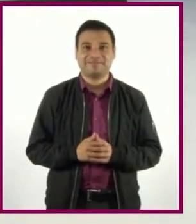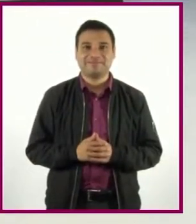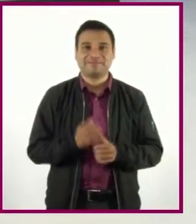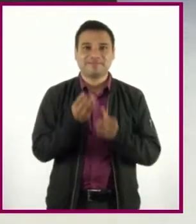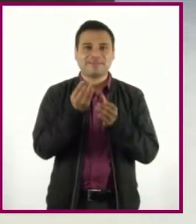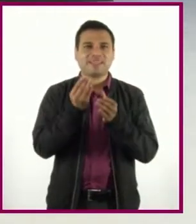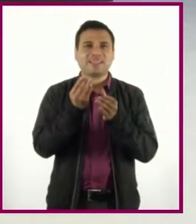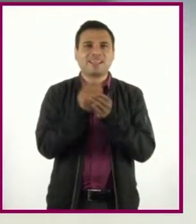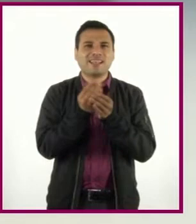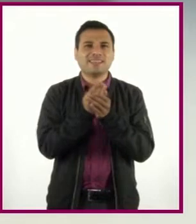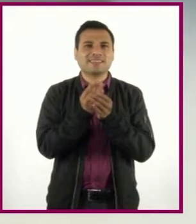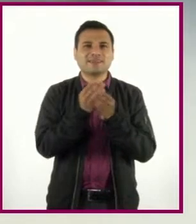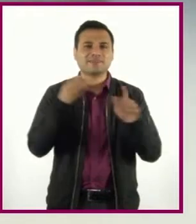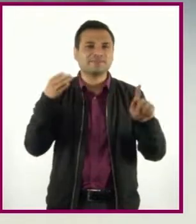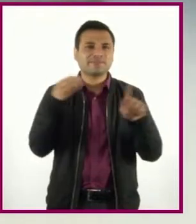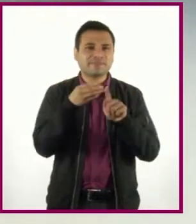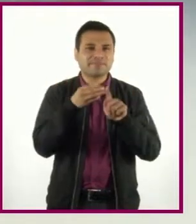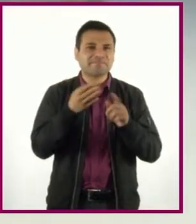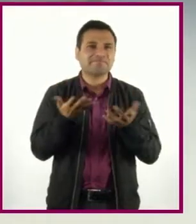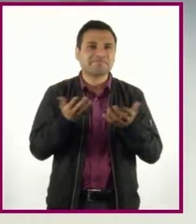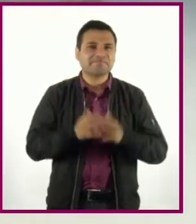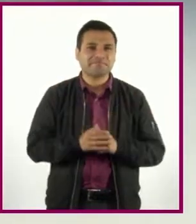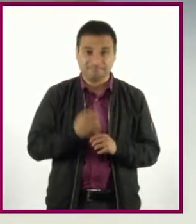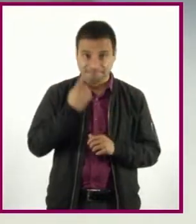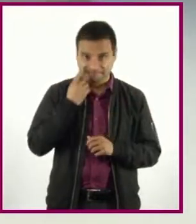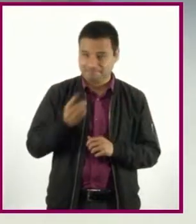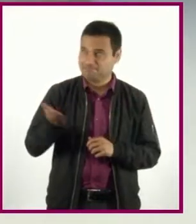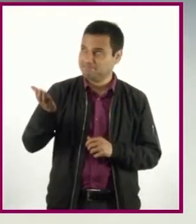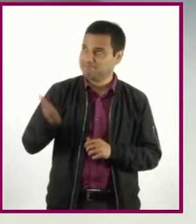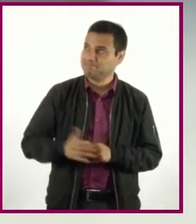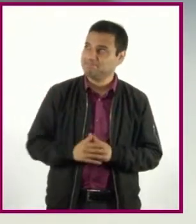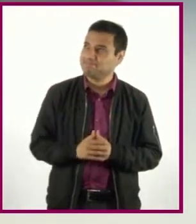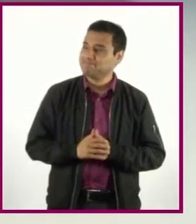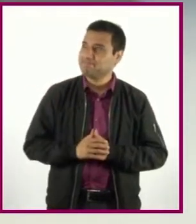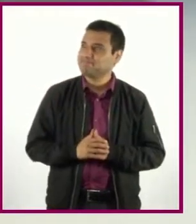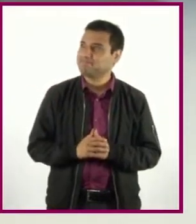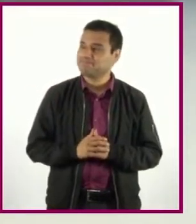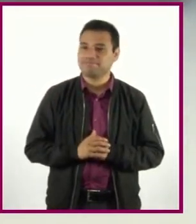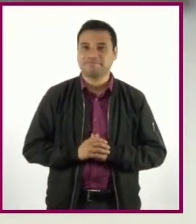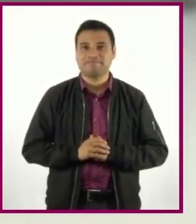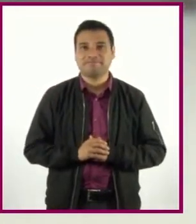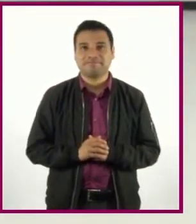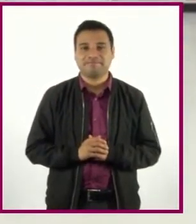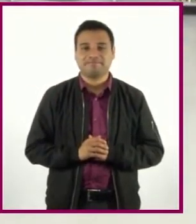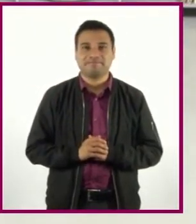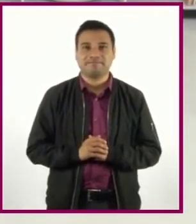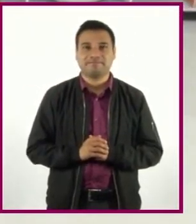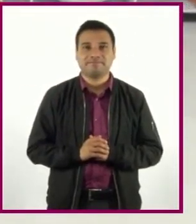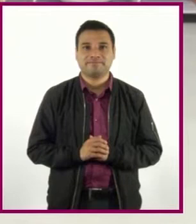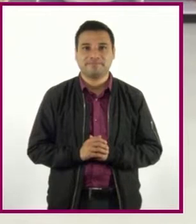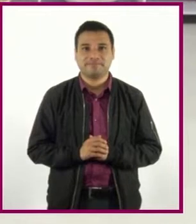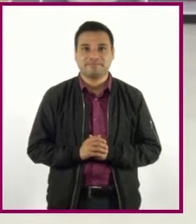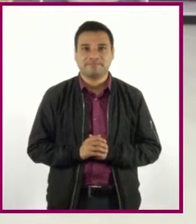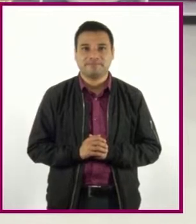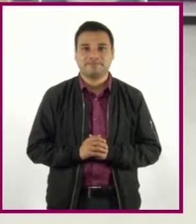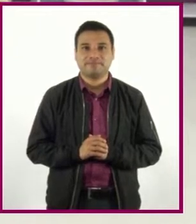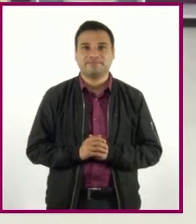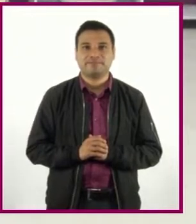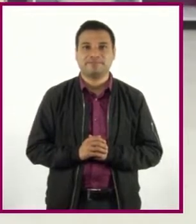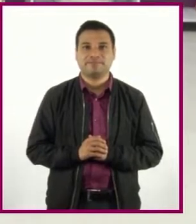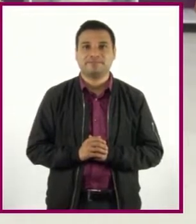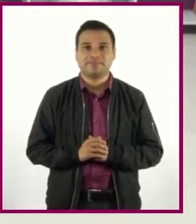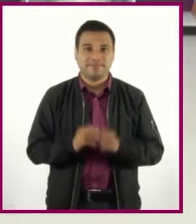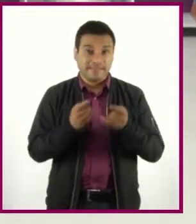de la sesión de hoy es conocer algunas consecuencias de conflictos violentos actuales a través del caso